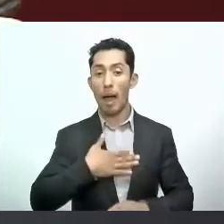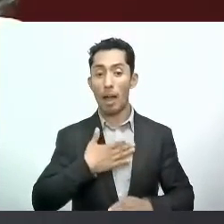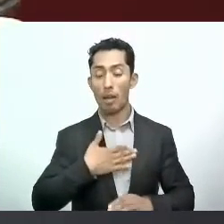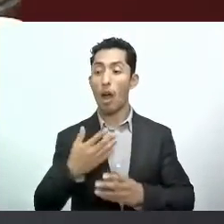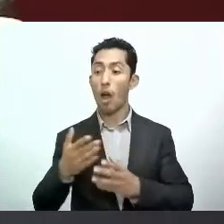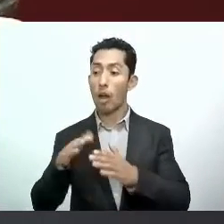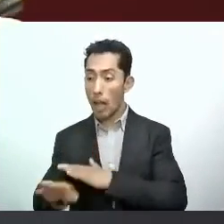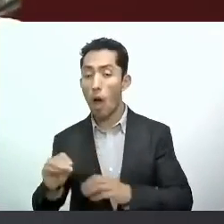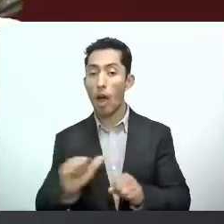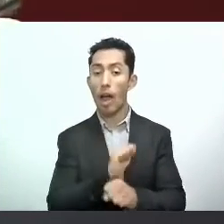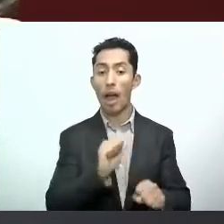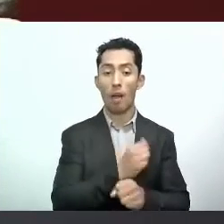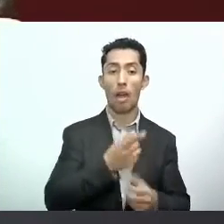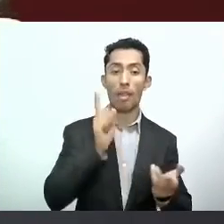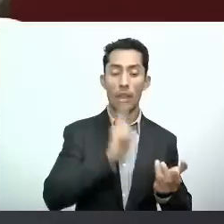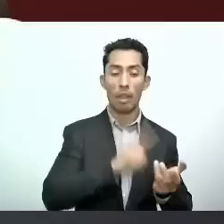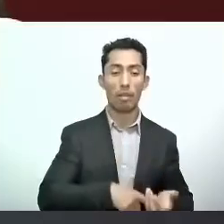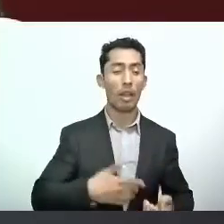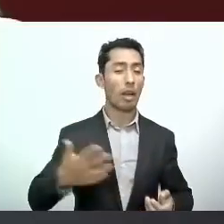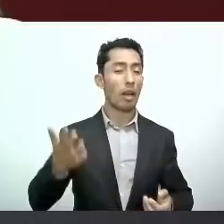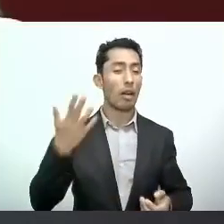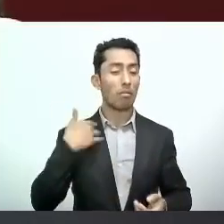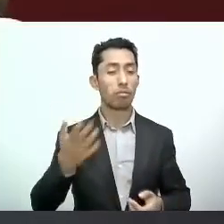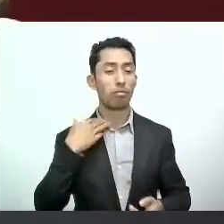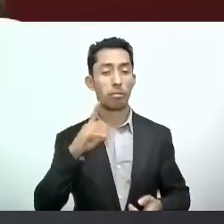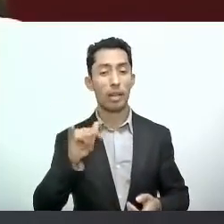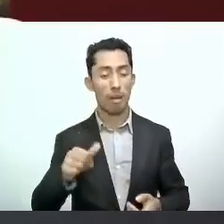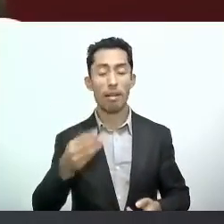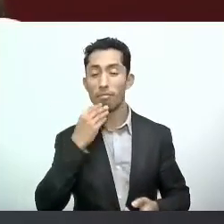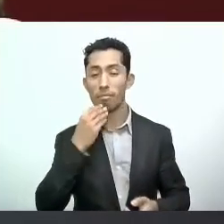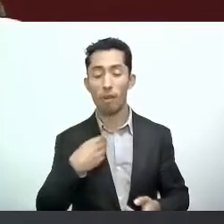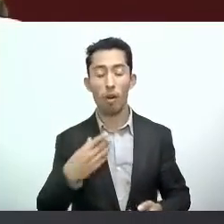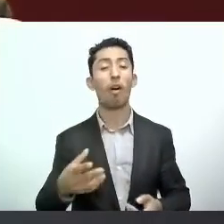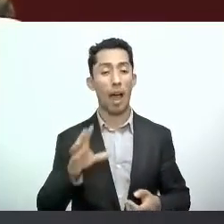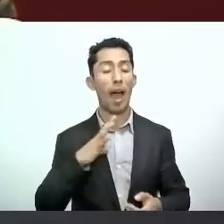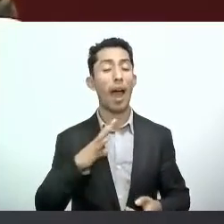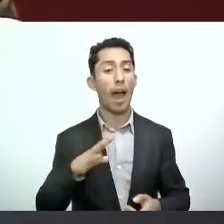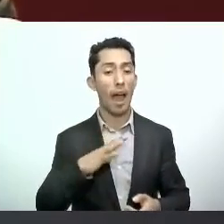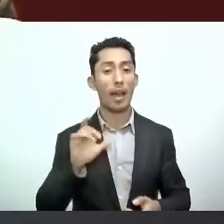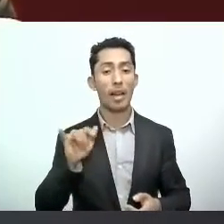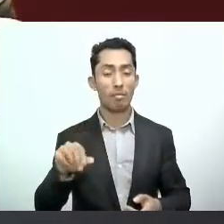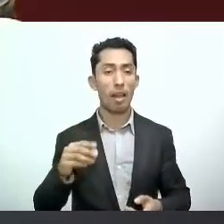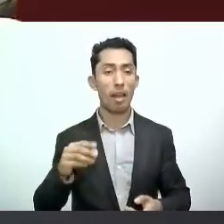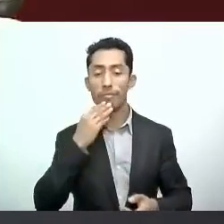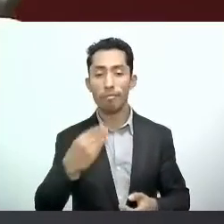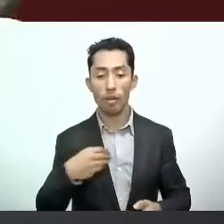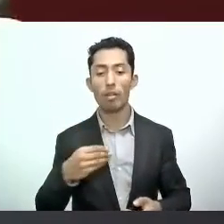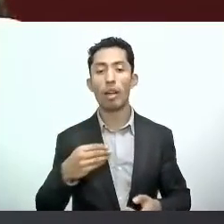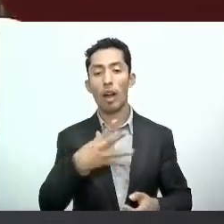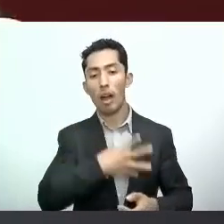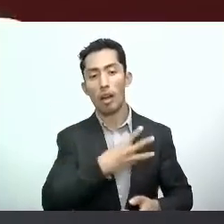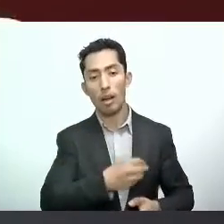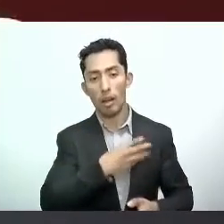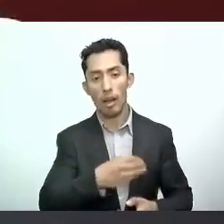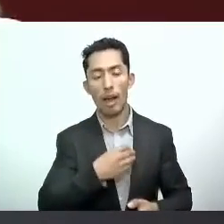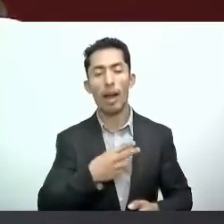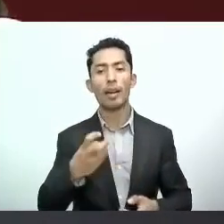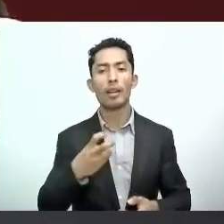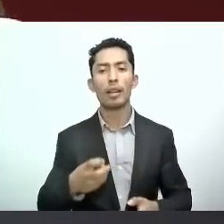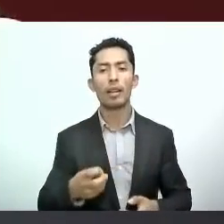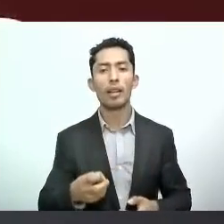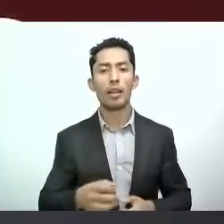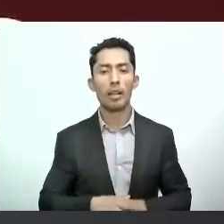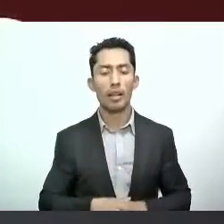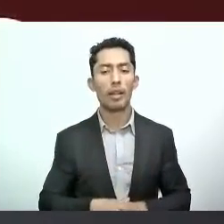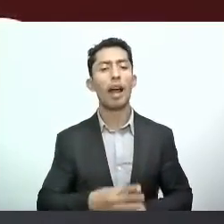coches, con el clima que había para poder, como darle, ¿cómo lactar? Sacar la leche. Sí, a sacar la